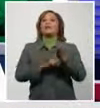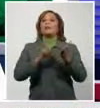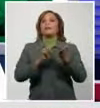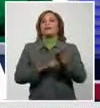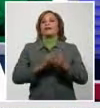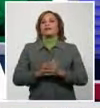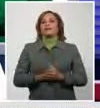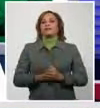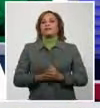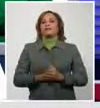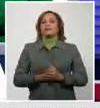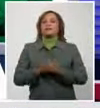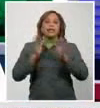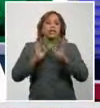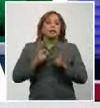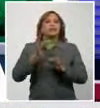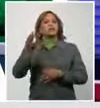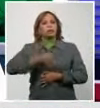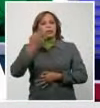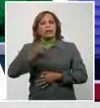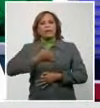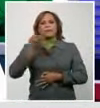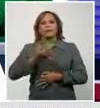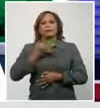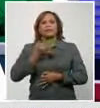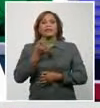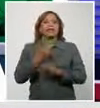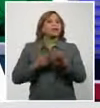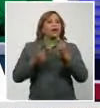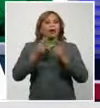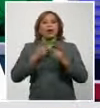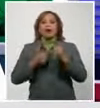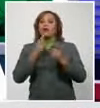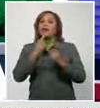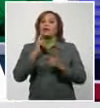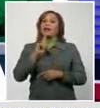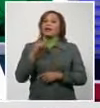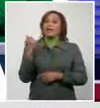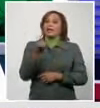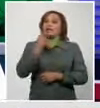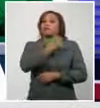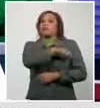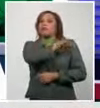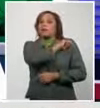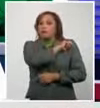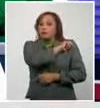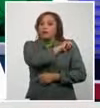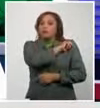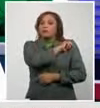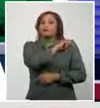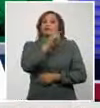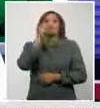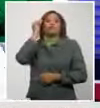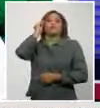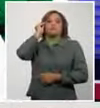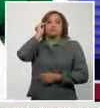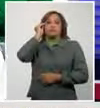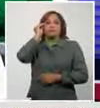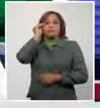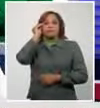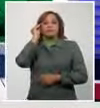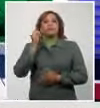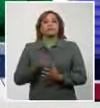Y realmente yo se los digo, es algo para que nuestra población adopte las medidas. Fíjense,